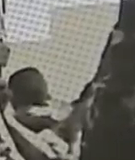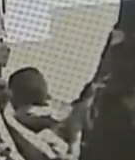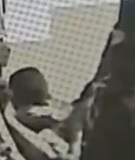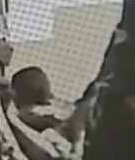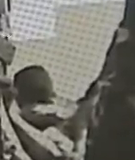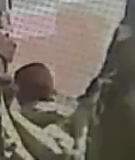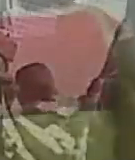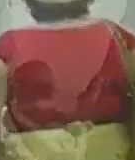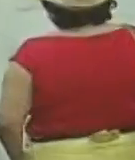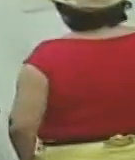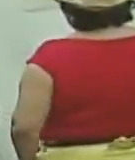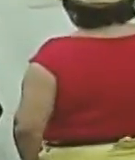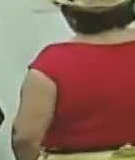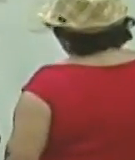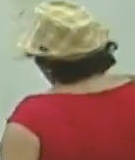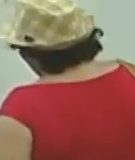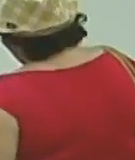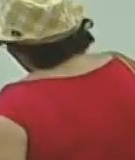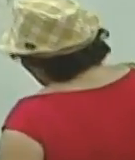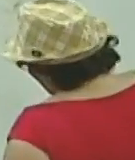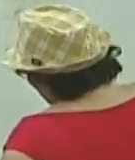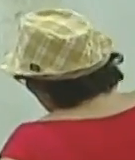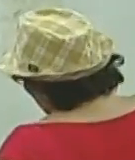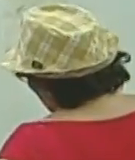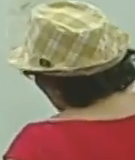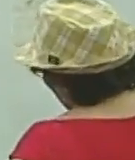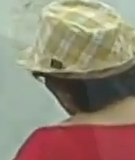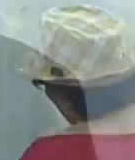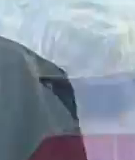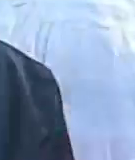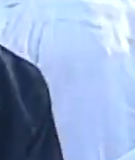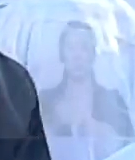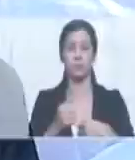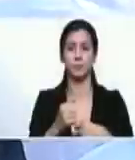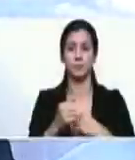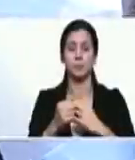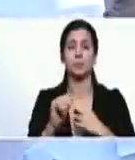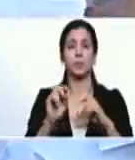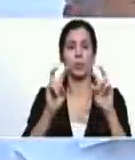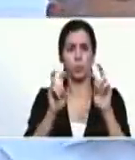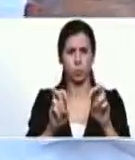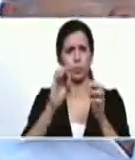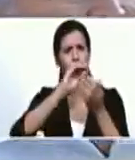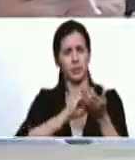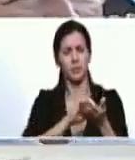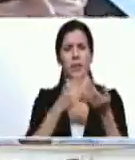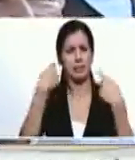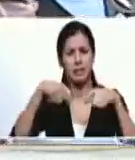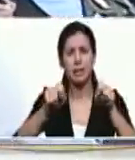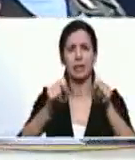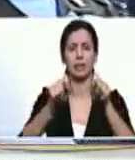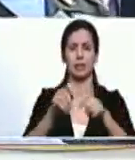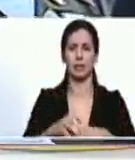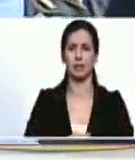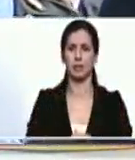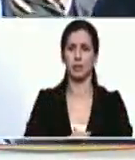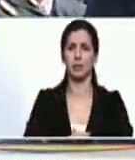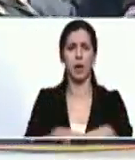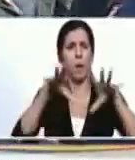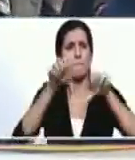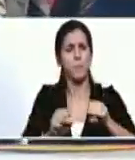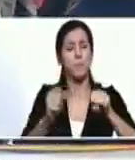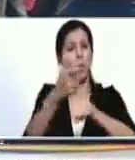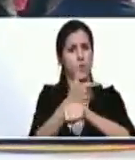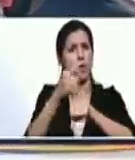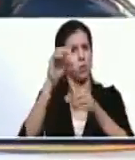año 2002 y que hoy, en una nueva ofensiva, pretenden tomar el poder en nuestro